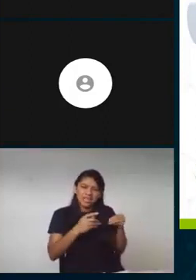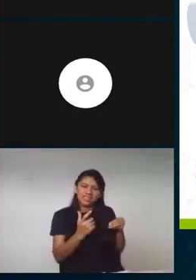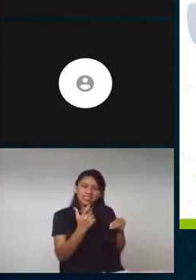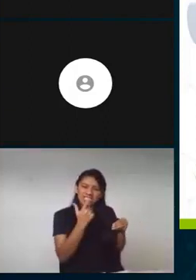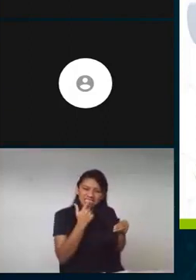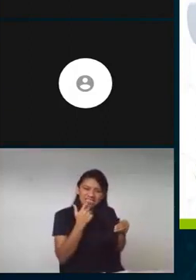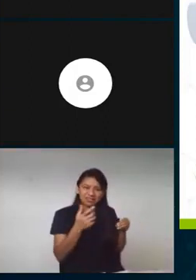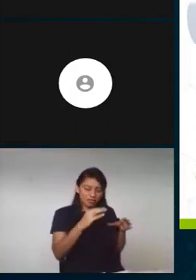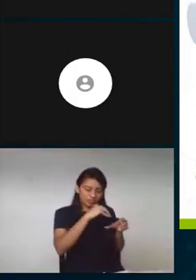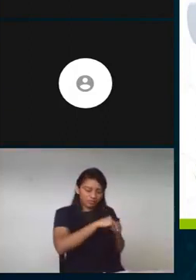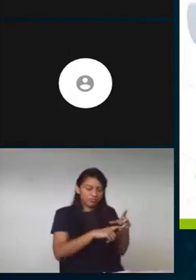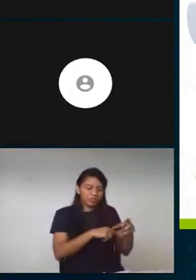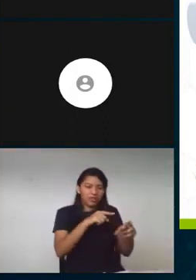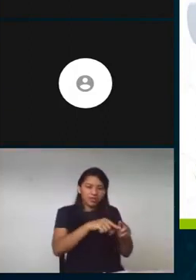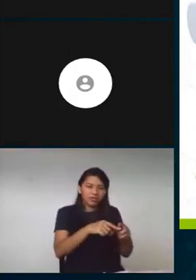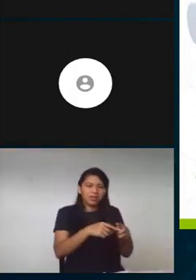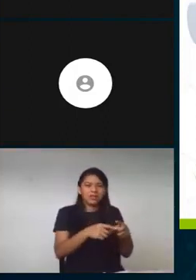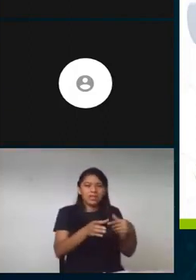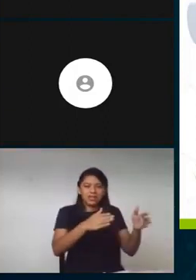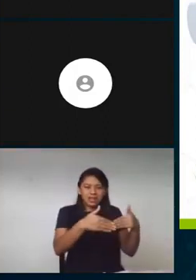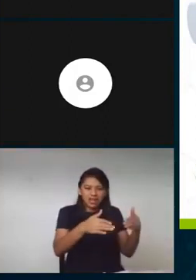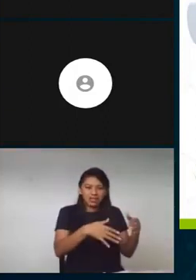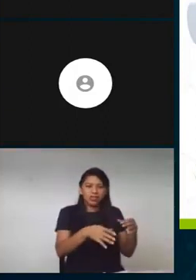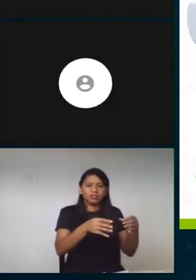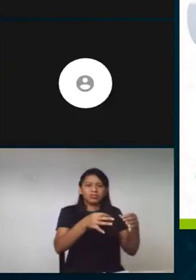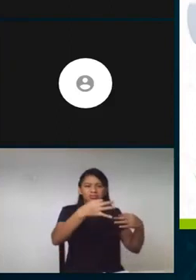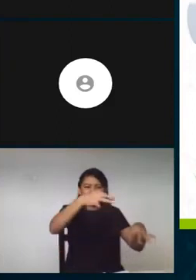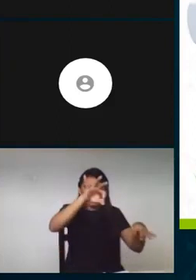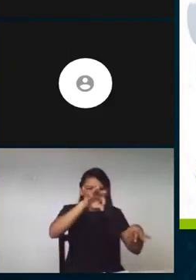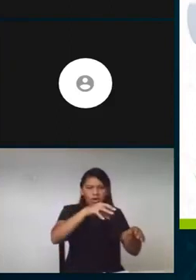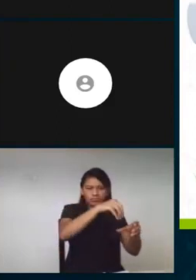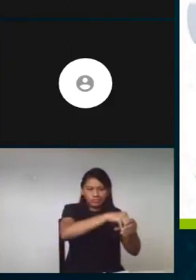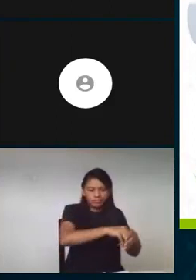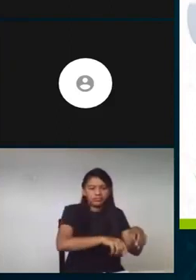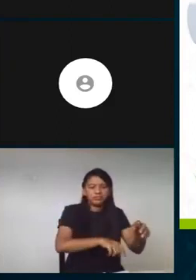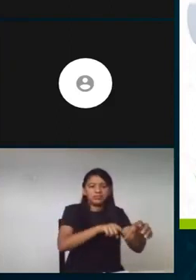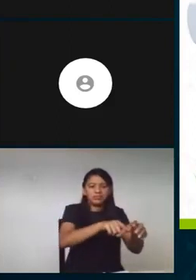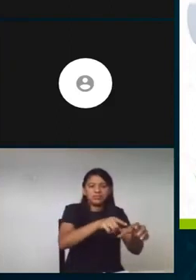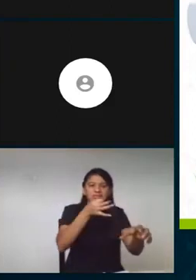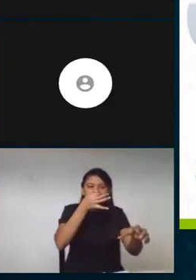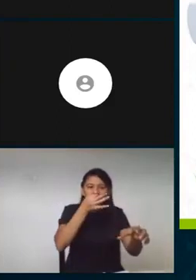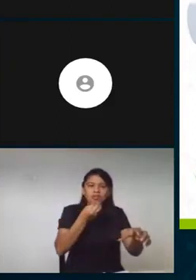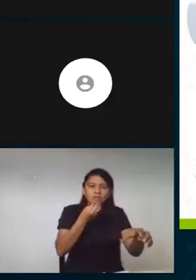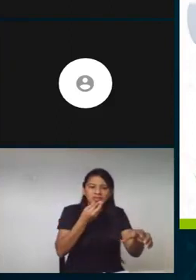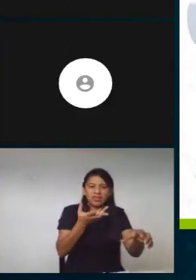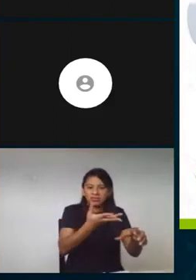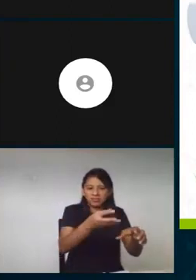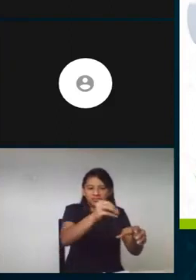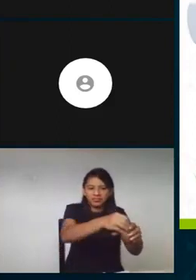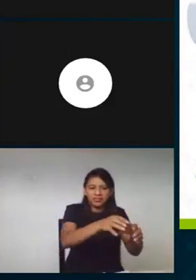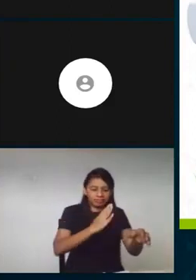Y esto normalmente, si vemos, están en lugares que quedan